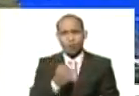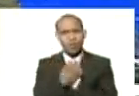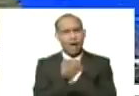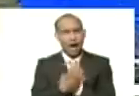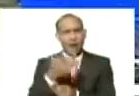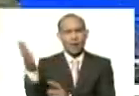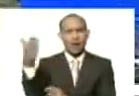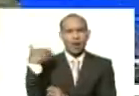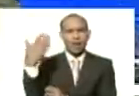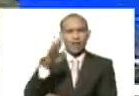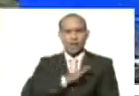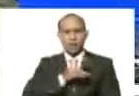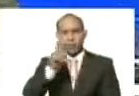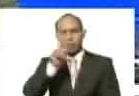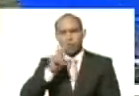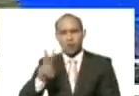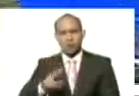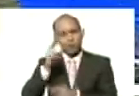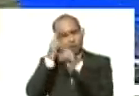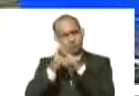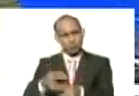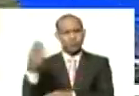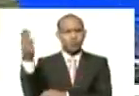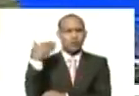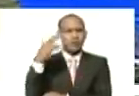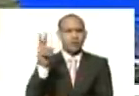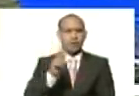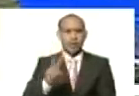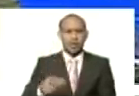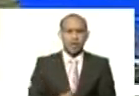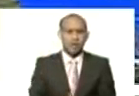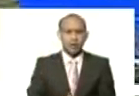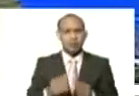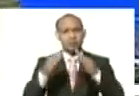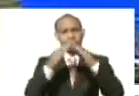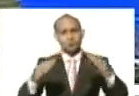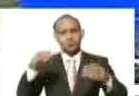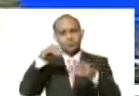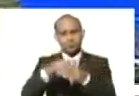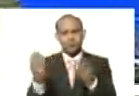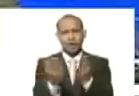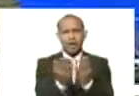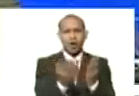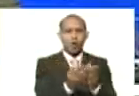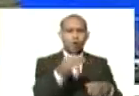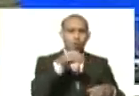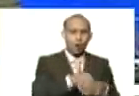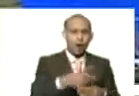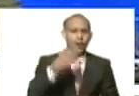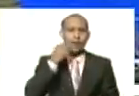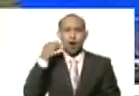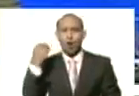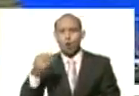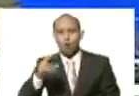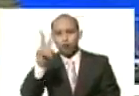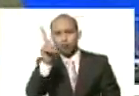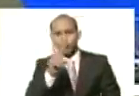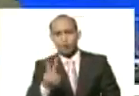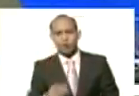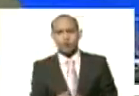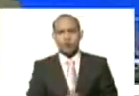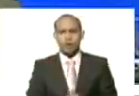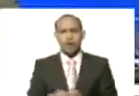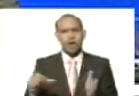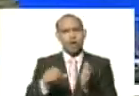bandera, que veneran la bandera en sus hogares, en sus escuelas, a la juventud venezolana,